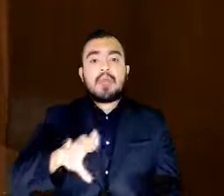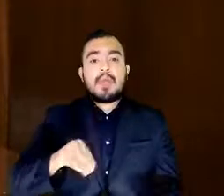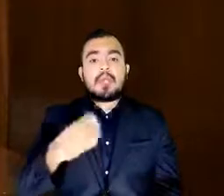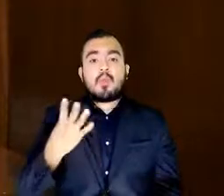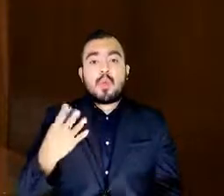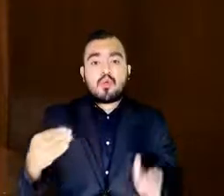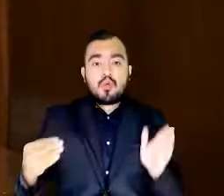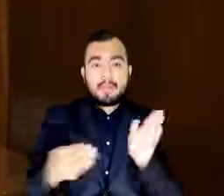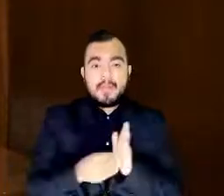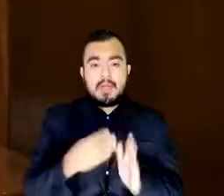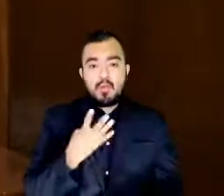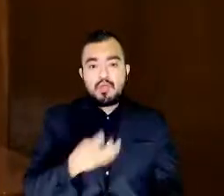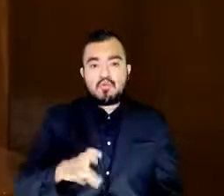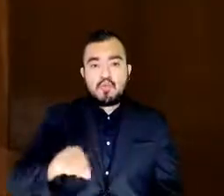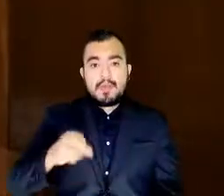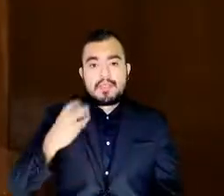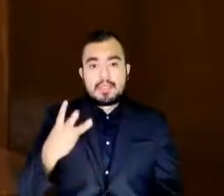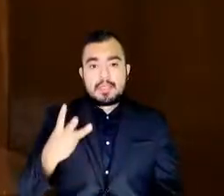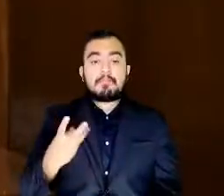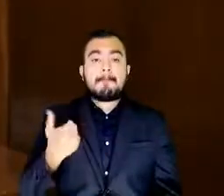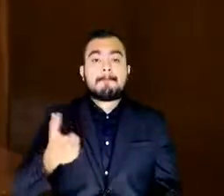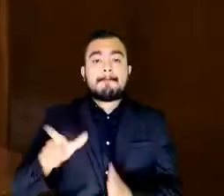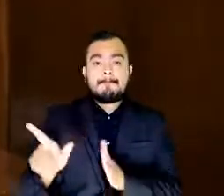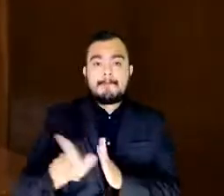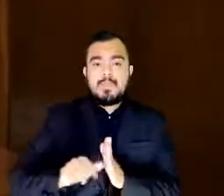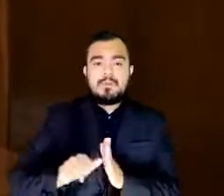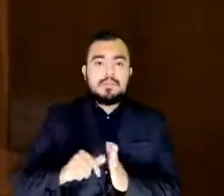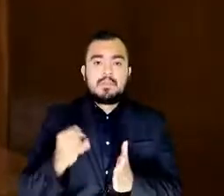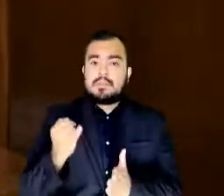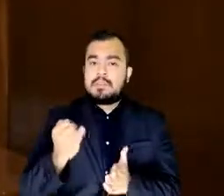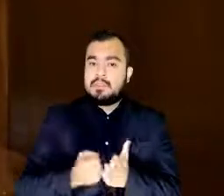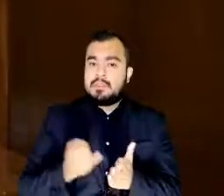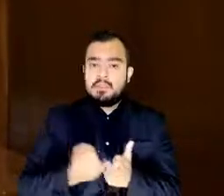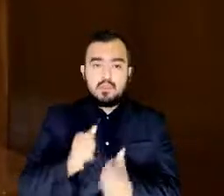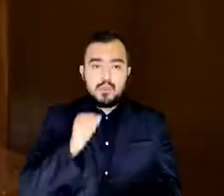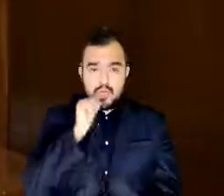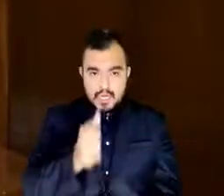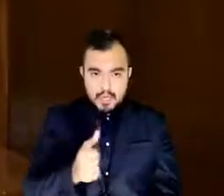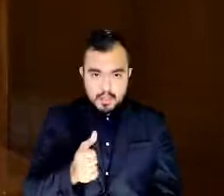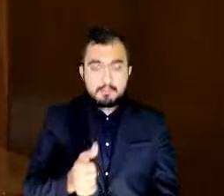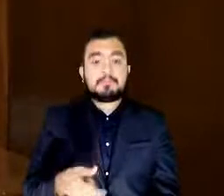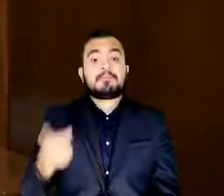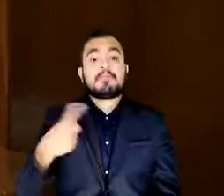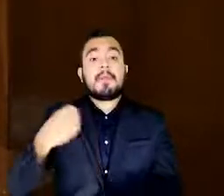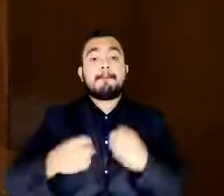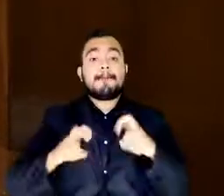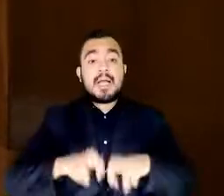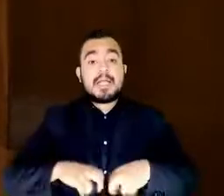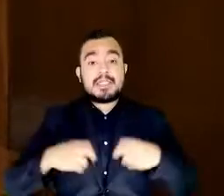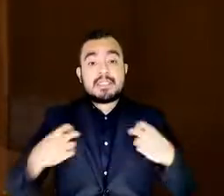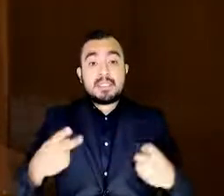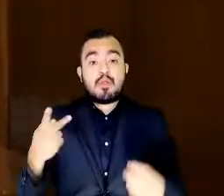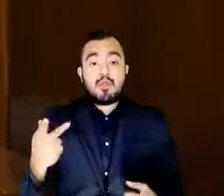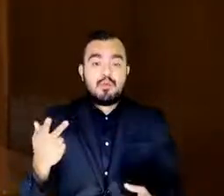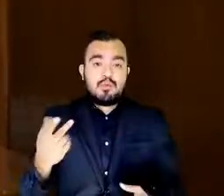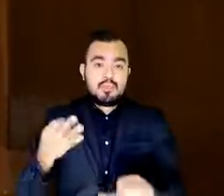194,493 mensuales netos, y los magistrados integrantes del tribunal